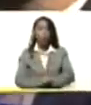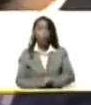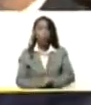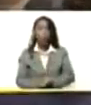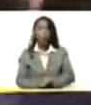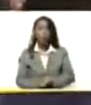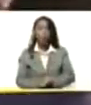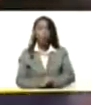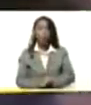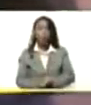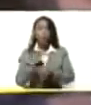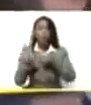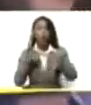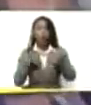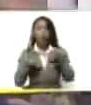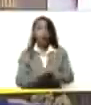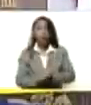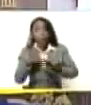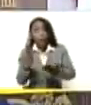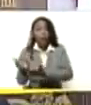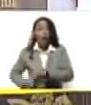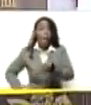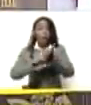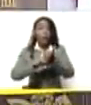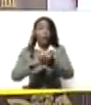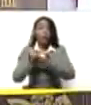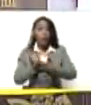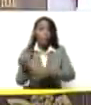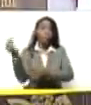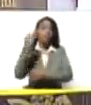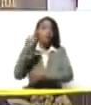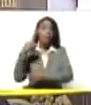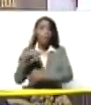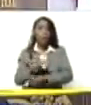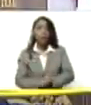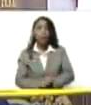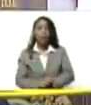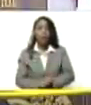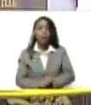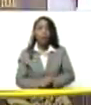estaba puliendo los sistemas de salud del mundo entero